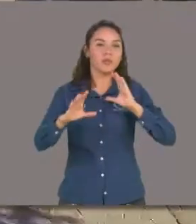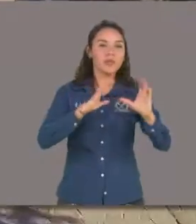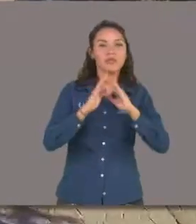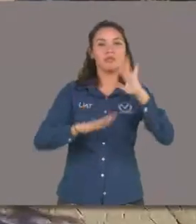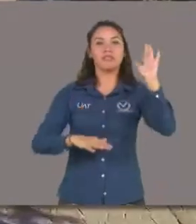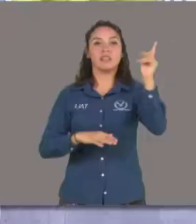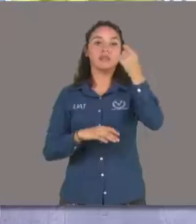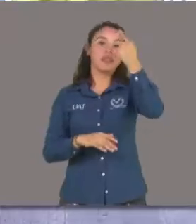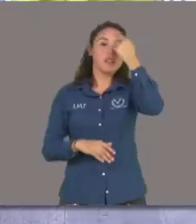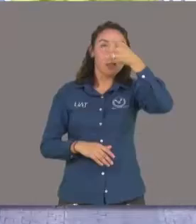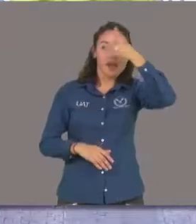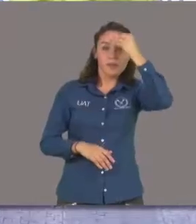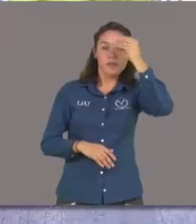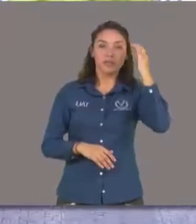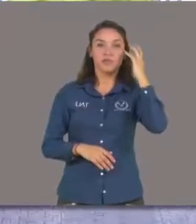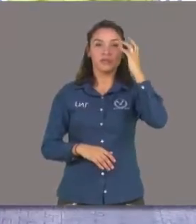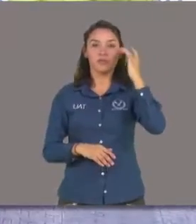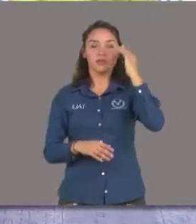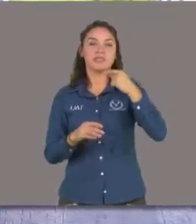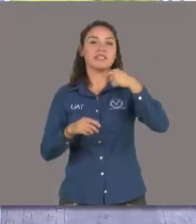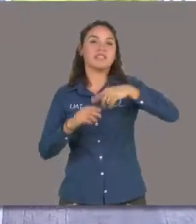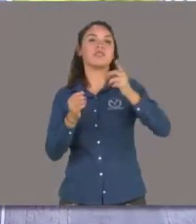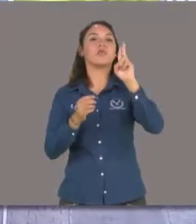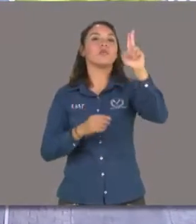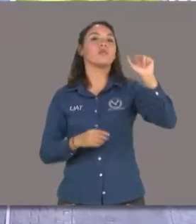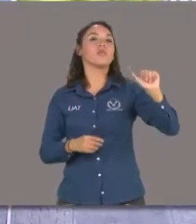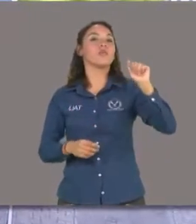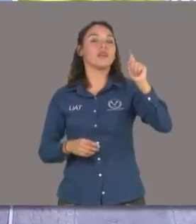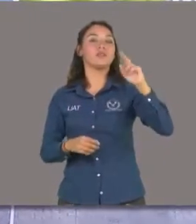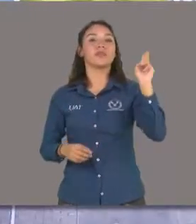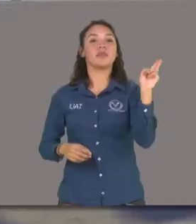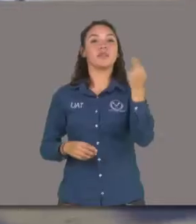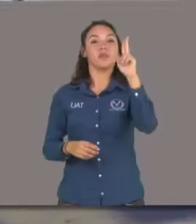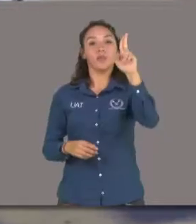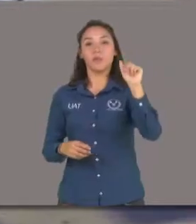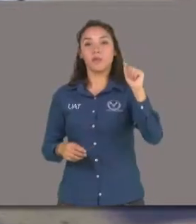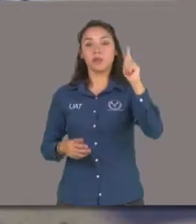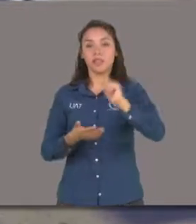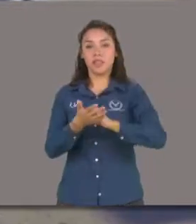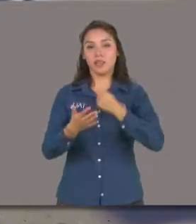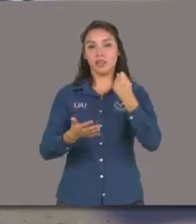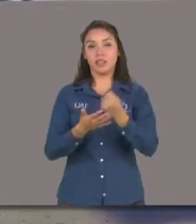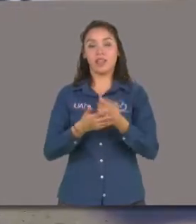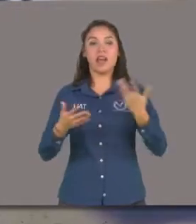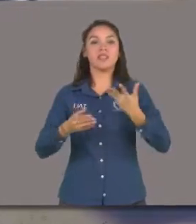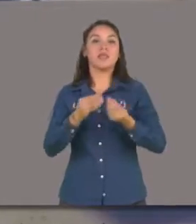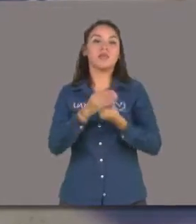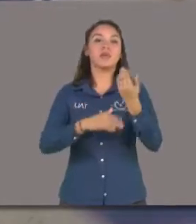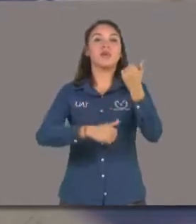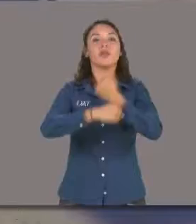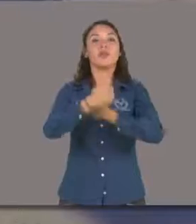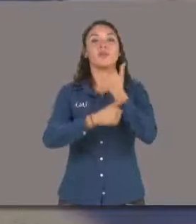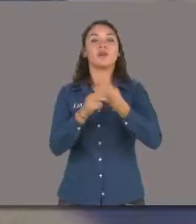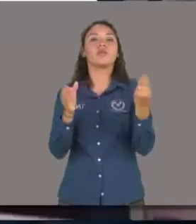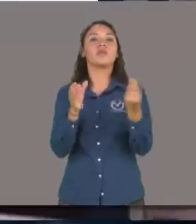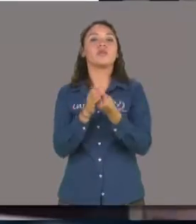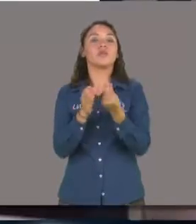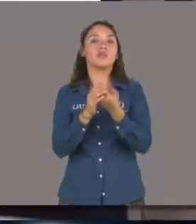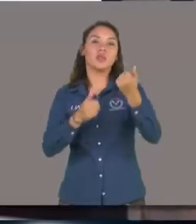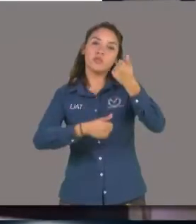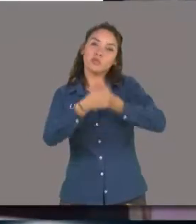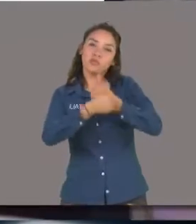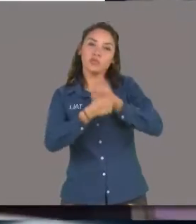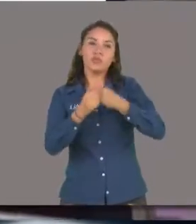estar a la vanguardia para reforzar los conocimientos adquiridos en esta casa de estudios, la Universidad Autónoma de Tamaulipas participó de nueva cuenta en el